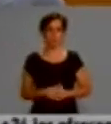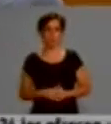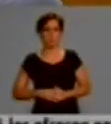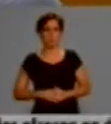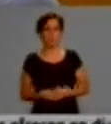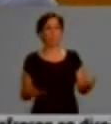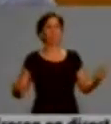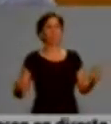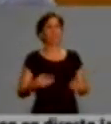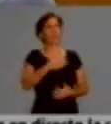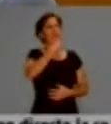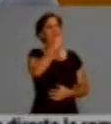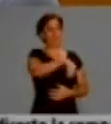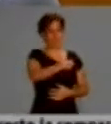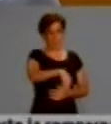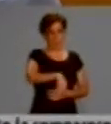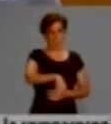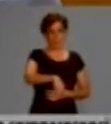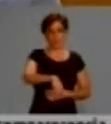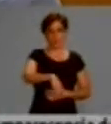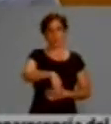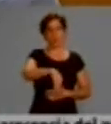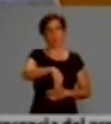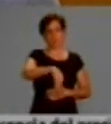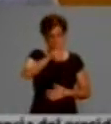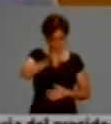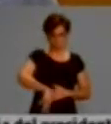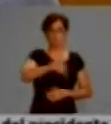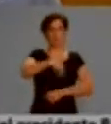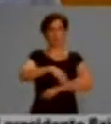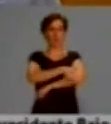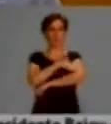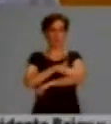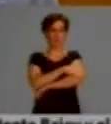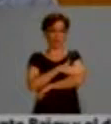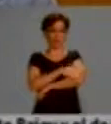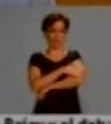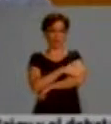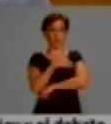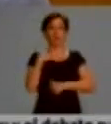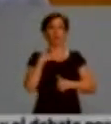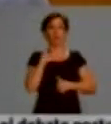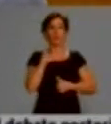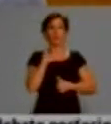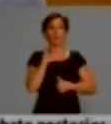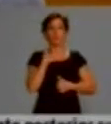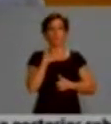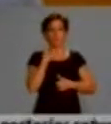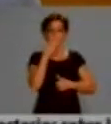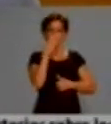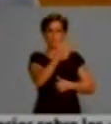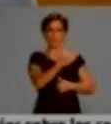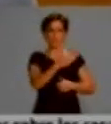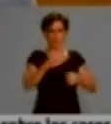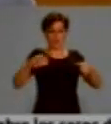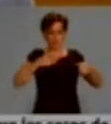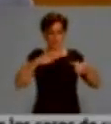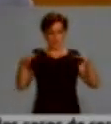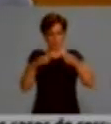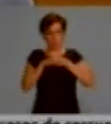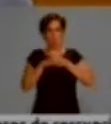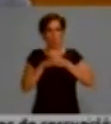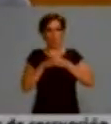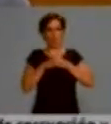Presidente, presidente del Gobierno, he de decirle que a nuestro grupo su discurso le ha